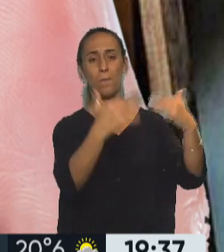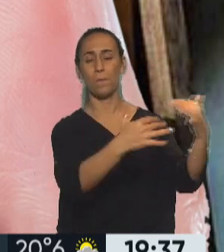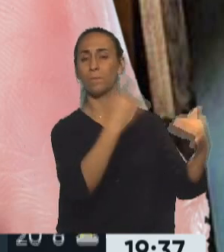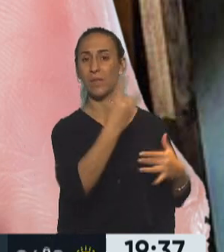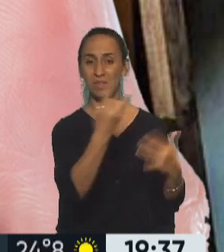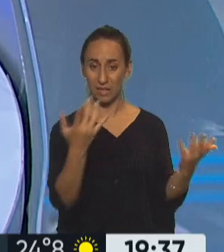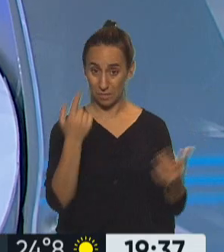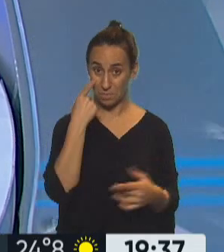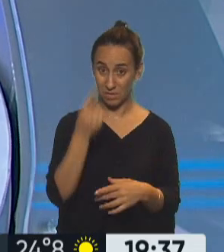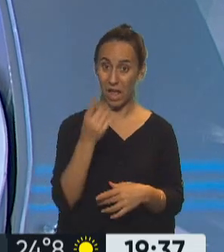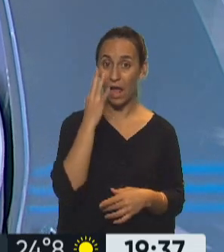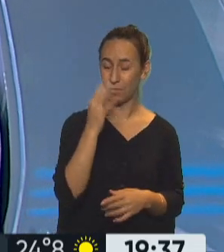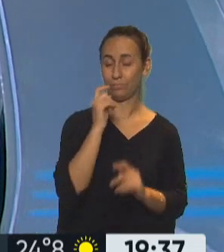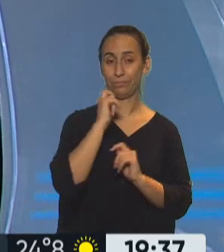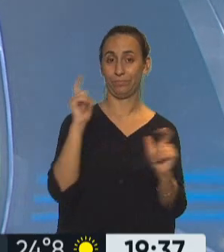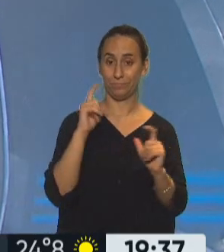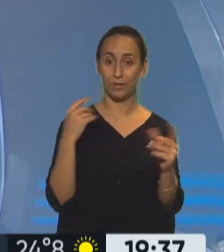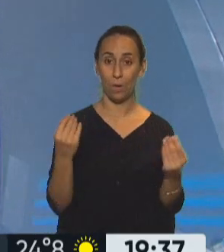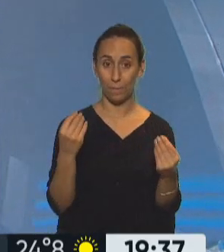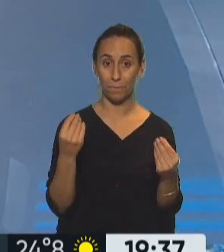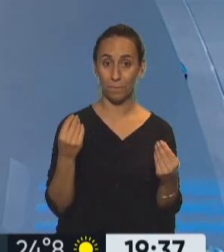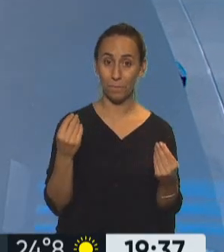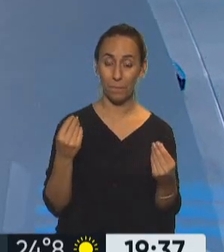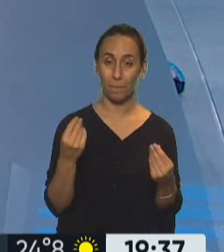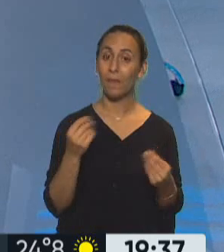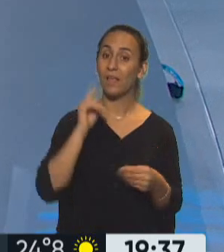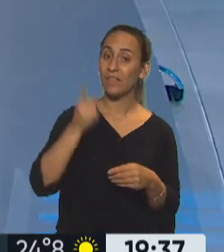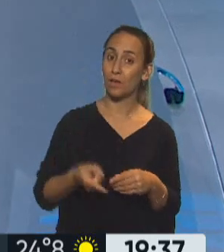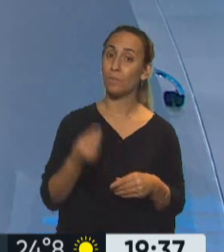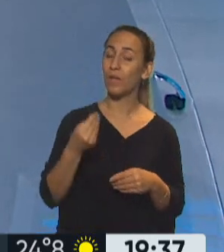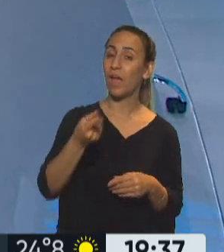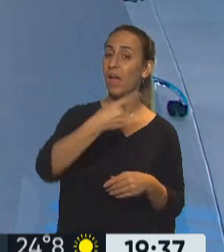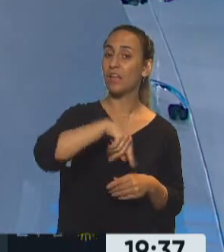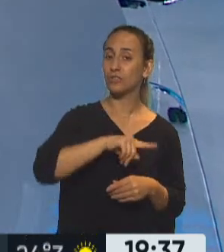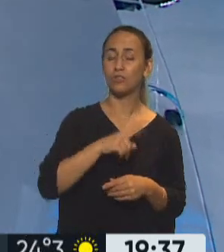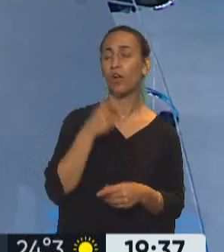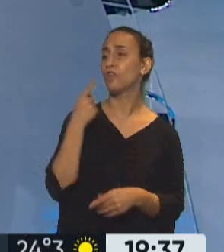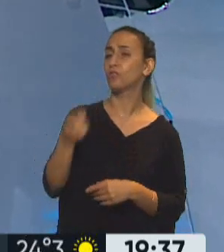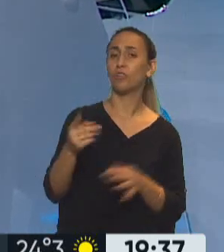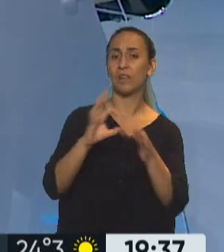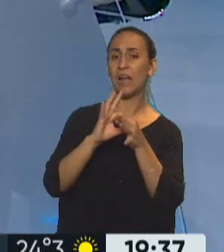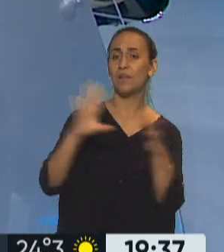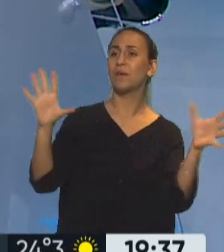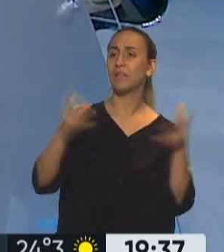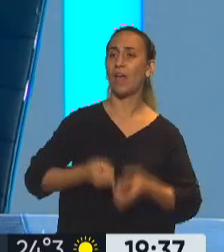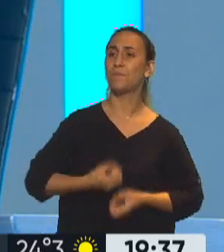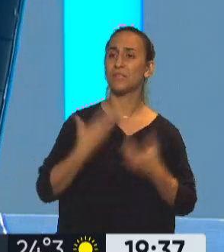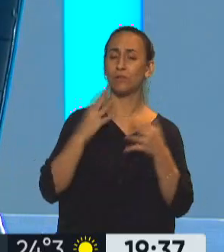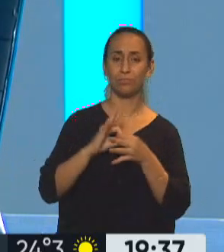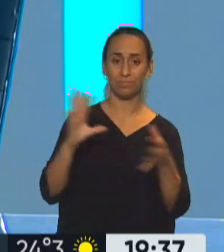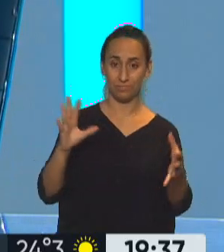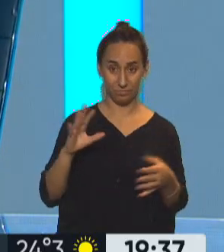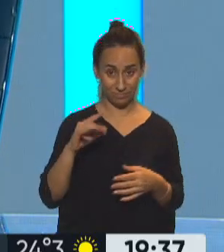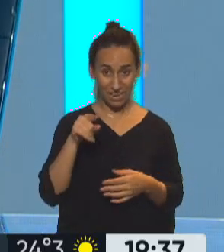esto porque lo más llamativo de todos y además porque van en contra de la libertad de expresión decisión